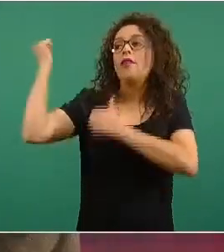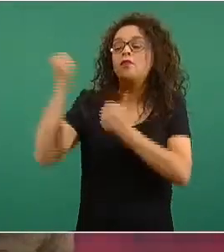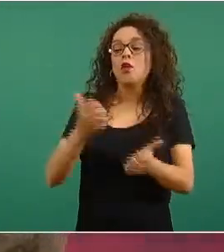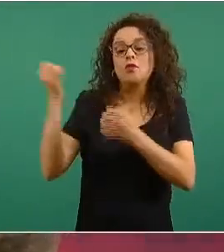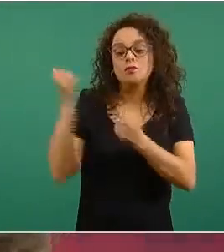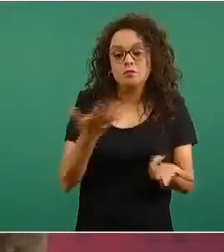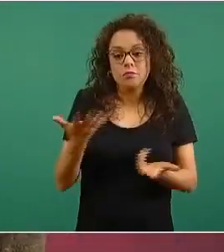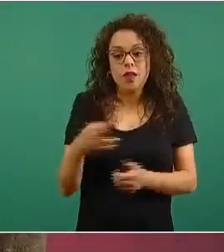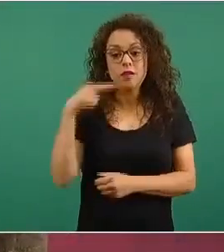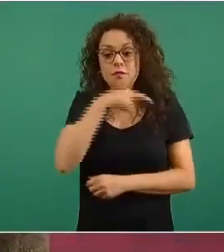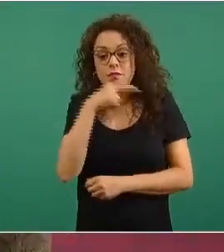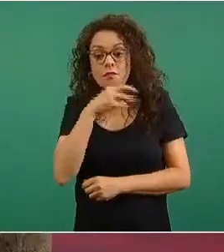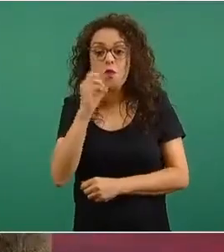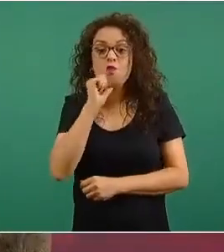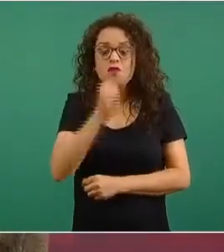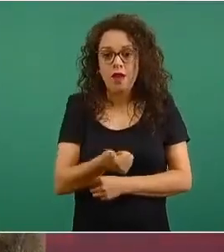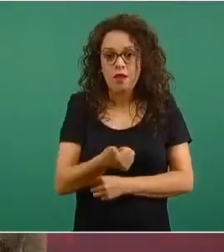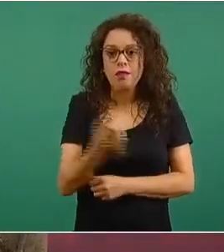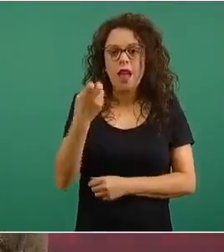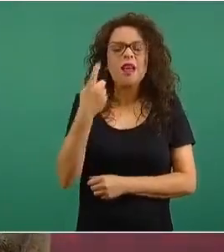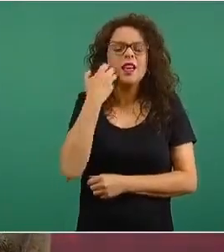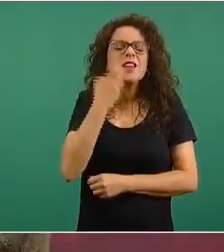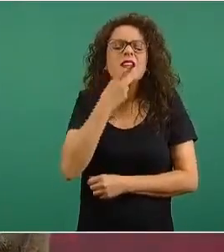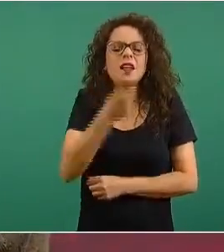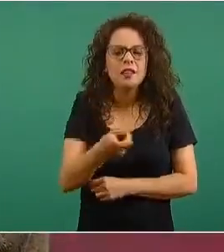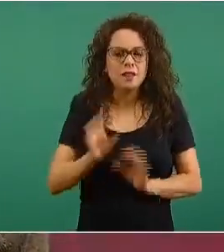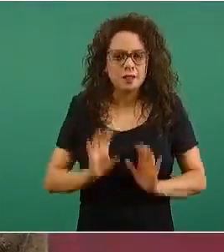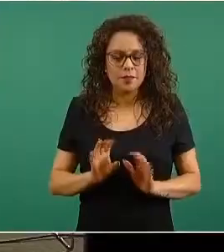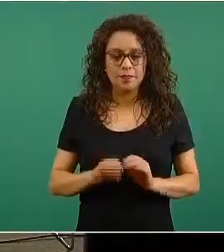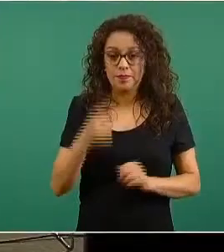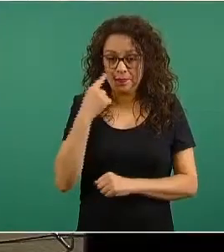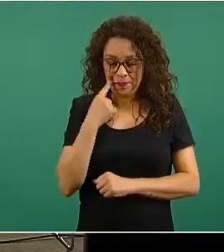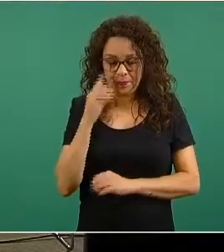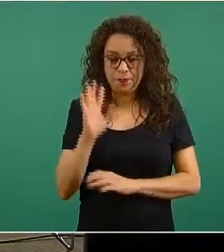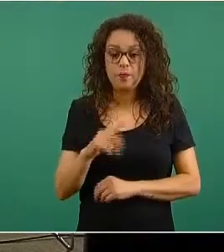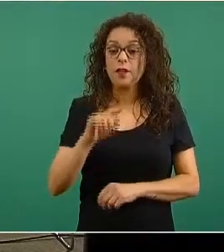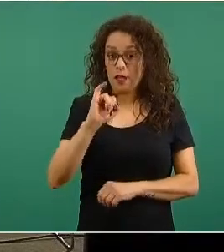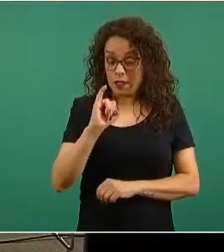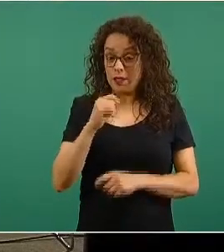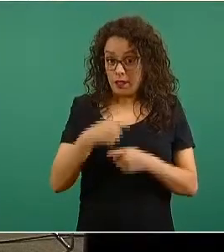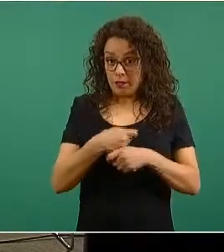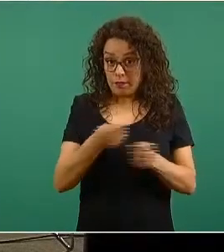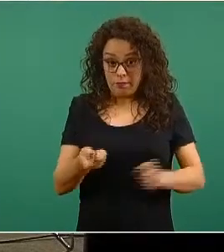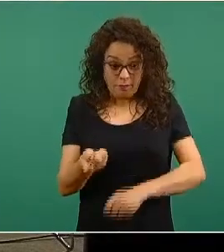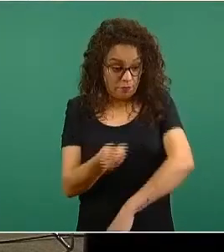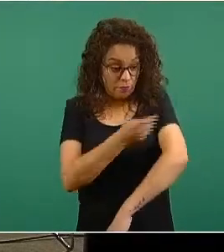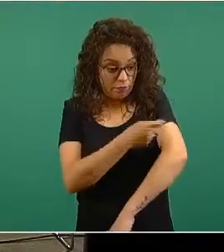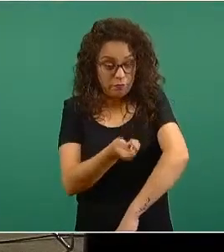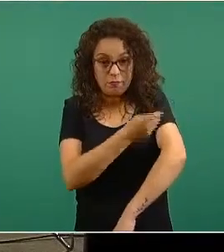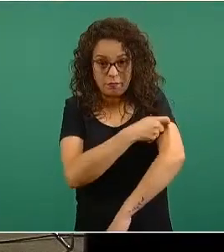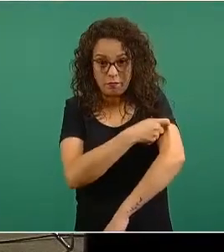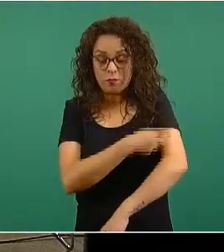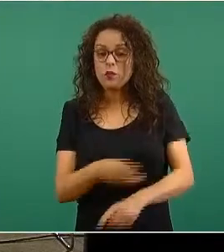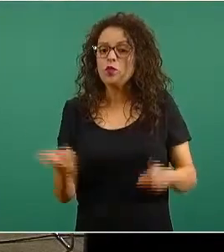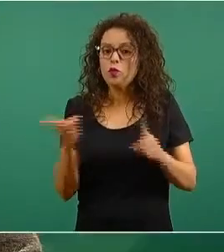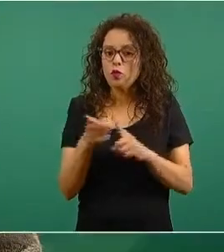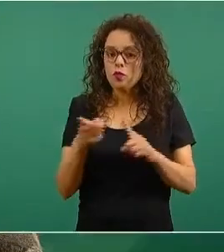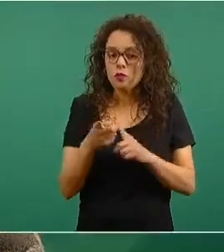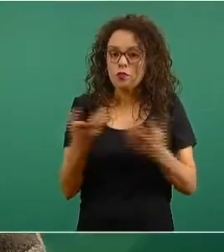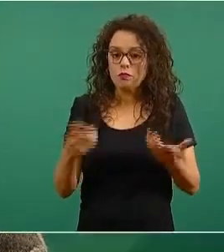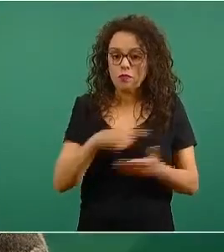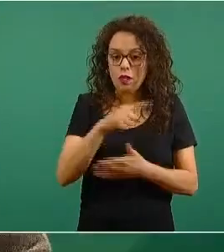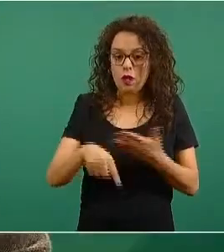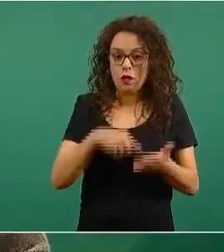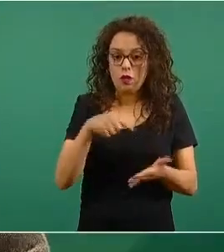eso? Si se ponen vacunas en las poblaciones que en este momento enfrentan la